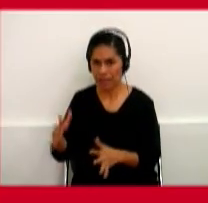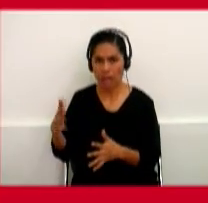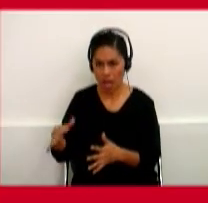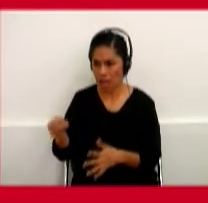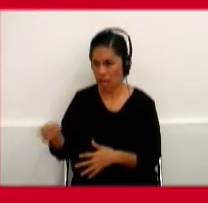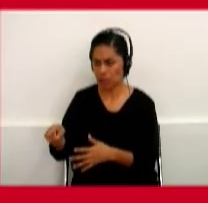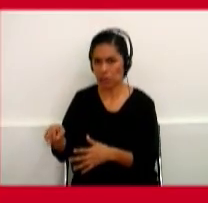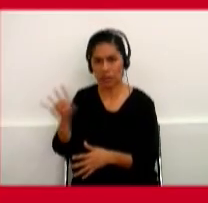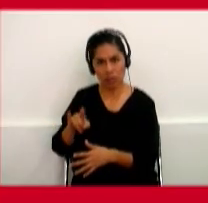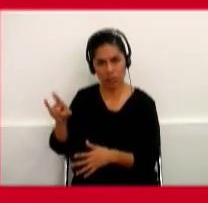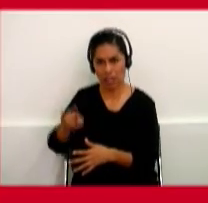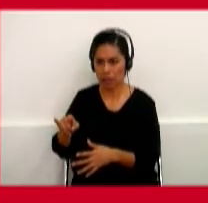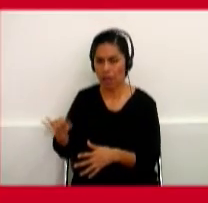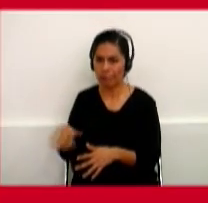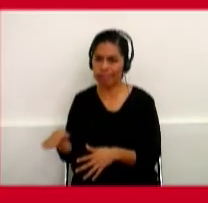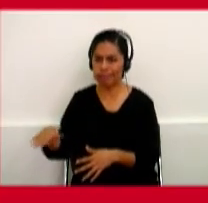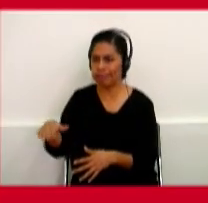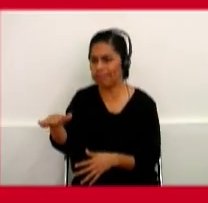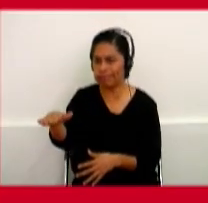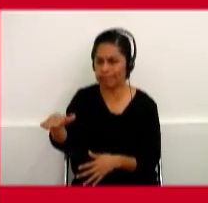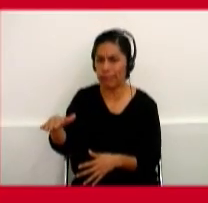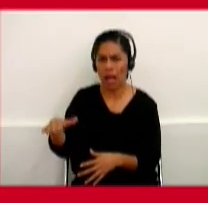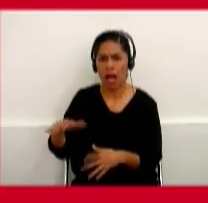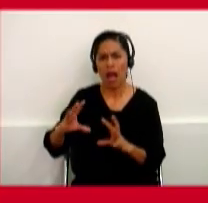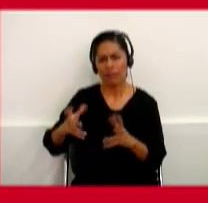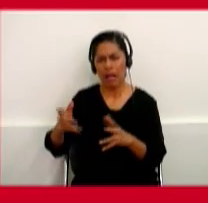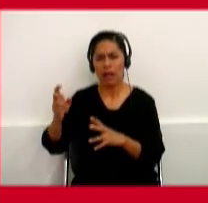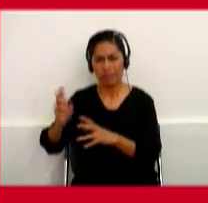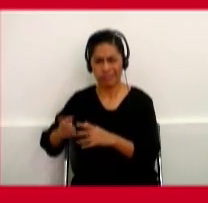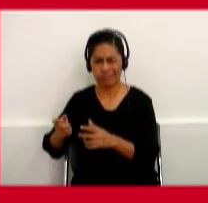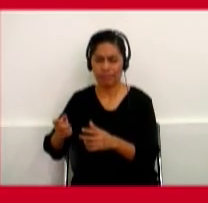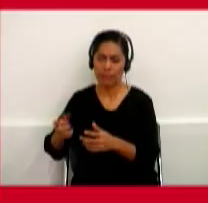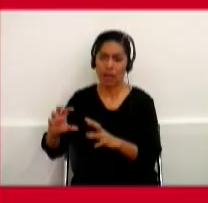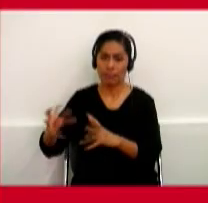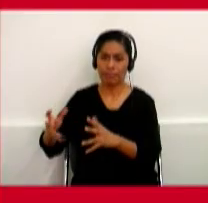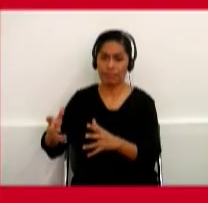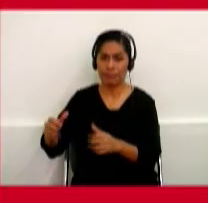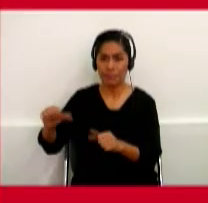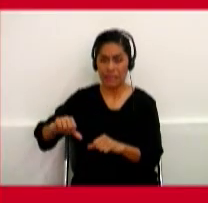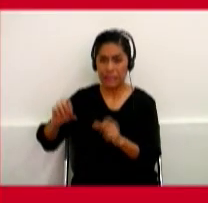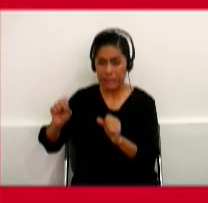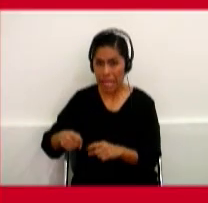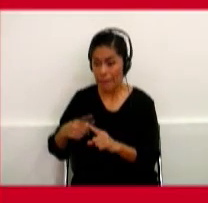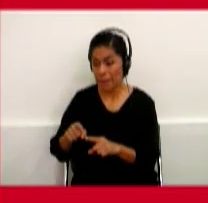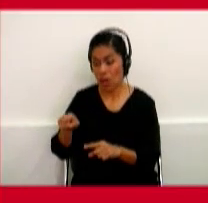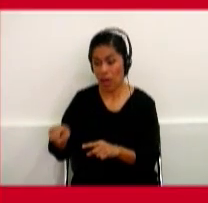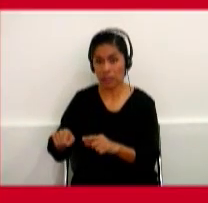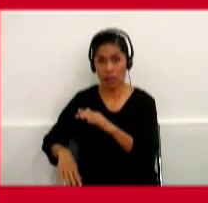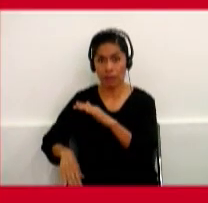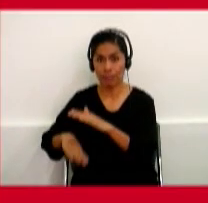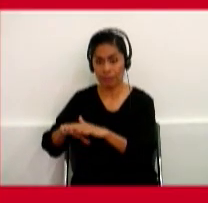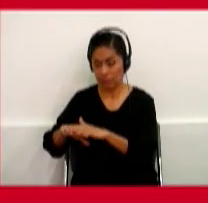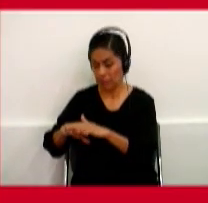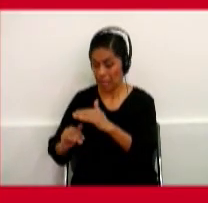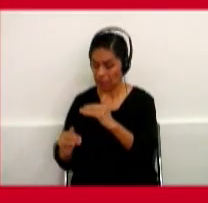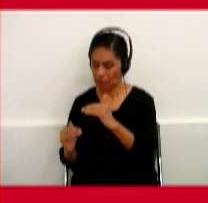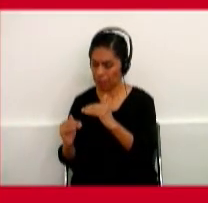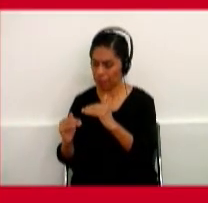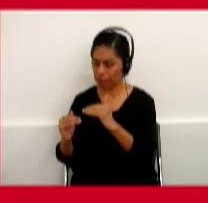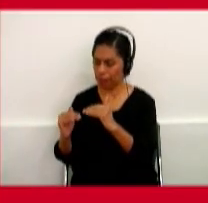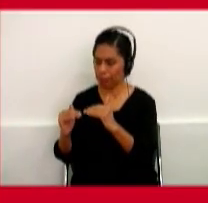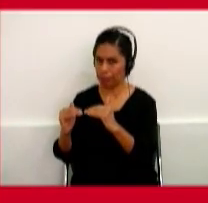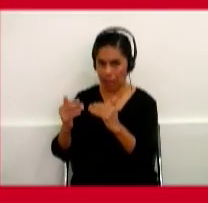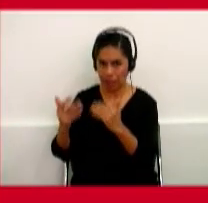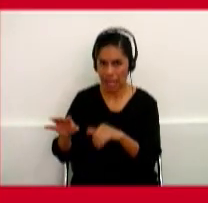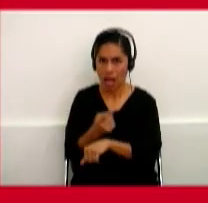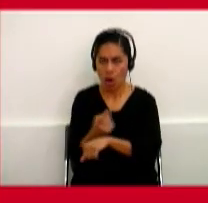siguen actualizando con más fallas de camiones y camiones que han llegado al PCR y la idea está en integrar al final, como mencioné,